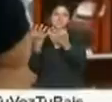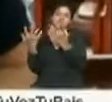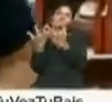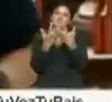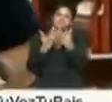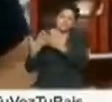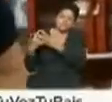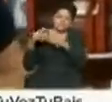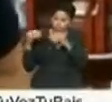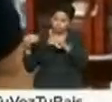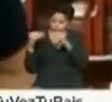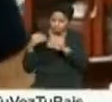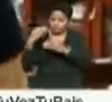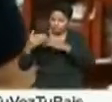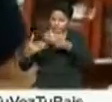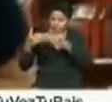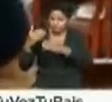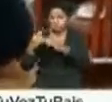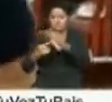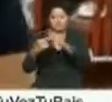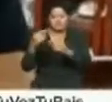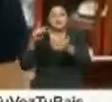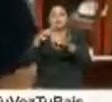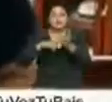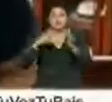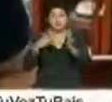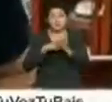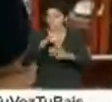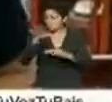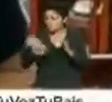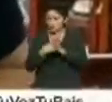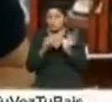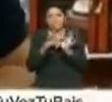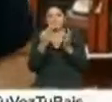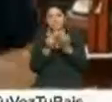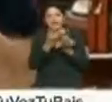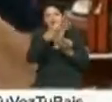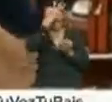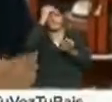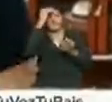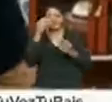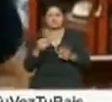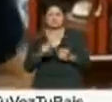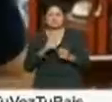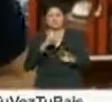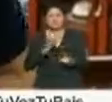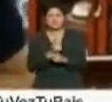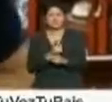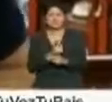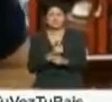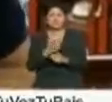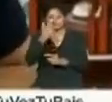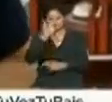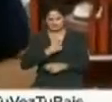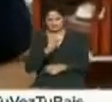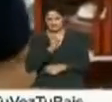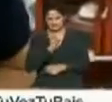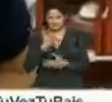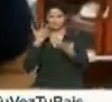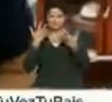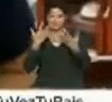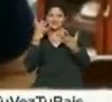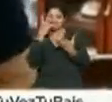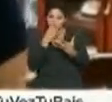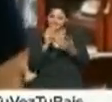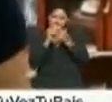garantiza que se preserve esto. Esto se aprende aquí, donde la gente le pone ese ingrediente adicional que tiene